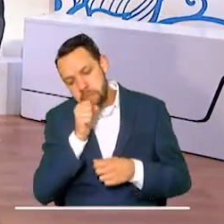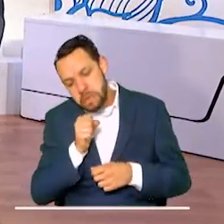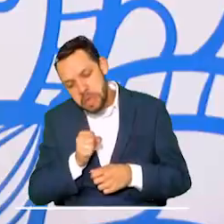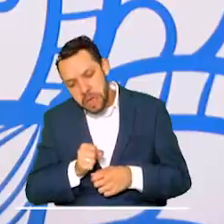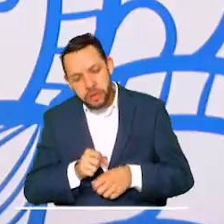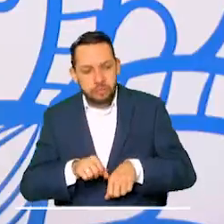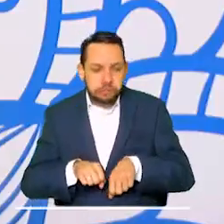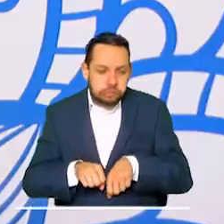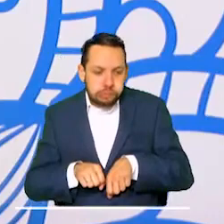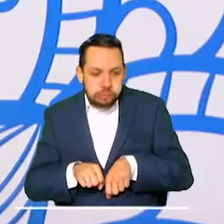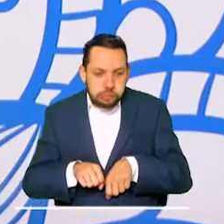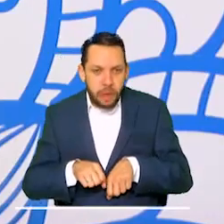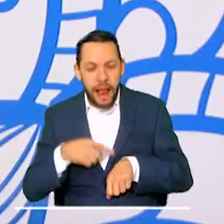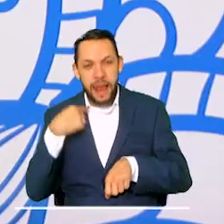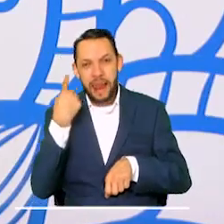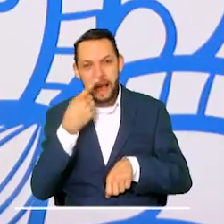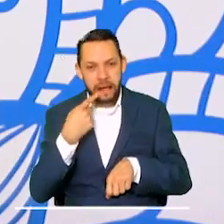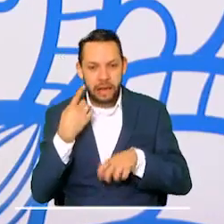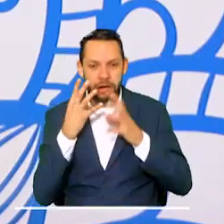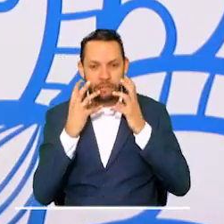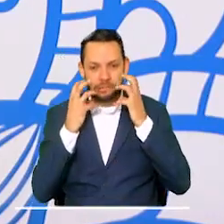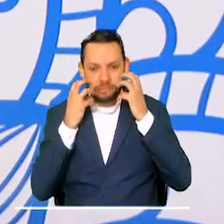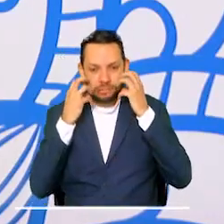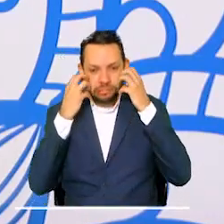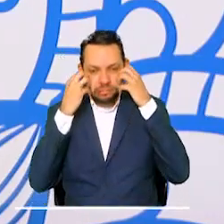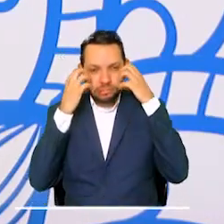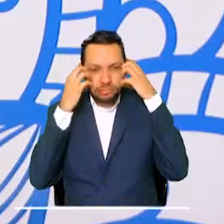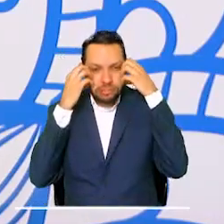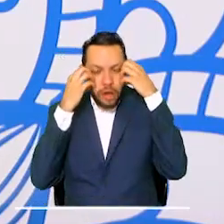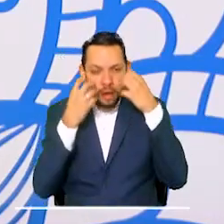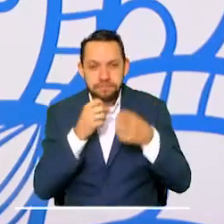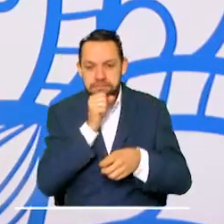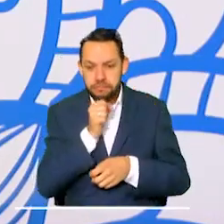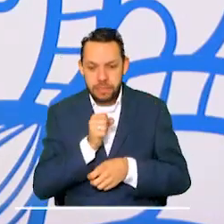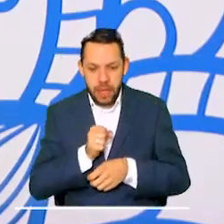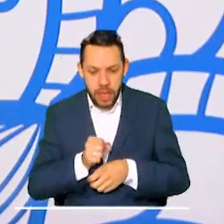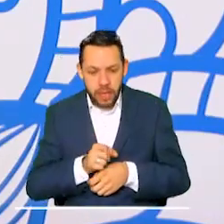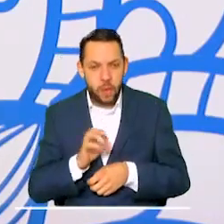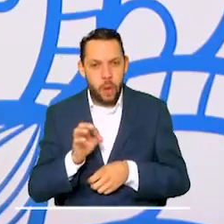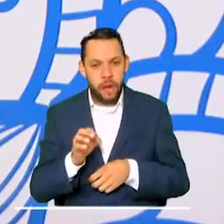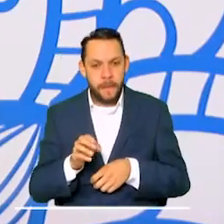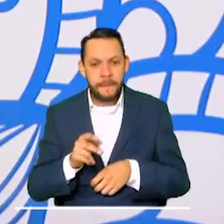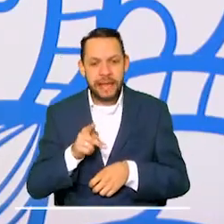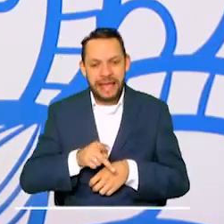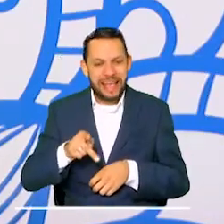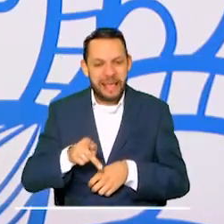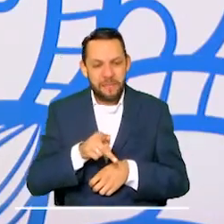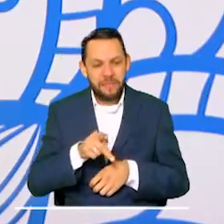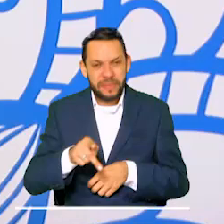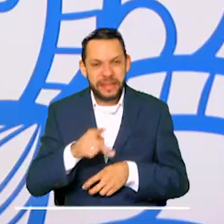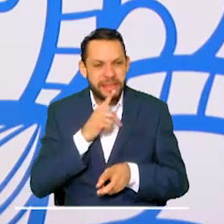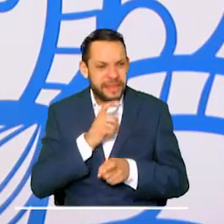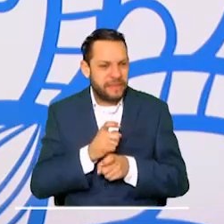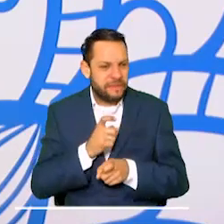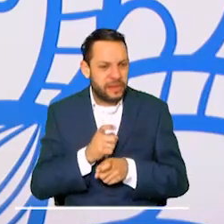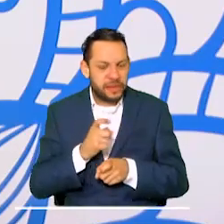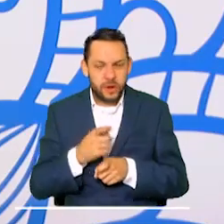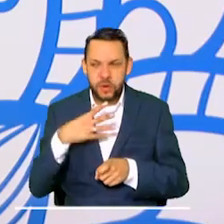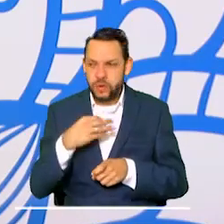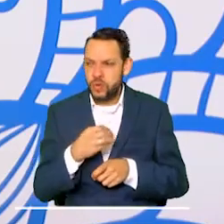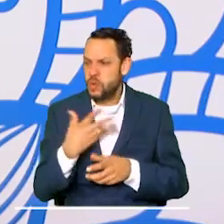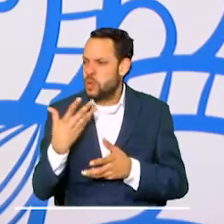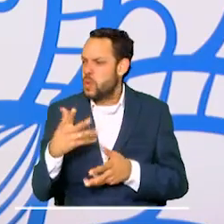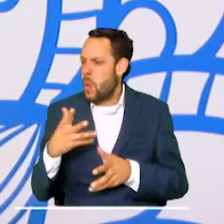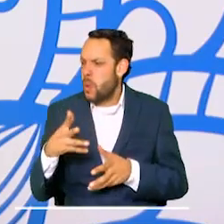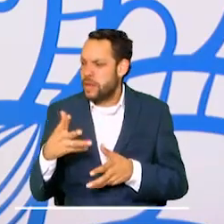cambiar, tu cara, tu rostro, la movilidad, en fin. Y nosotros vemos ese cambio y a veces luchamos contra